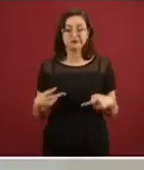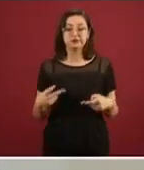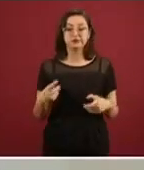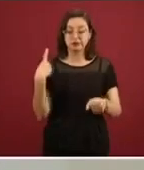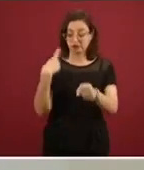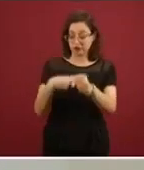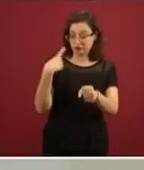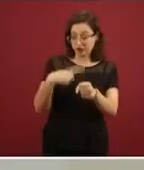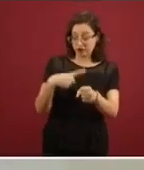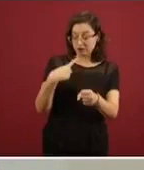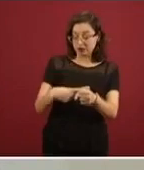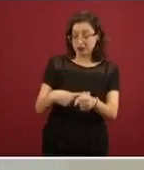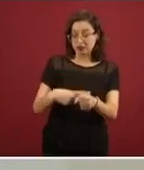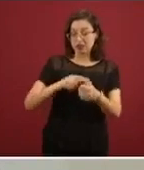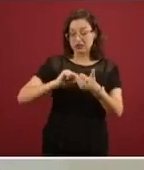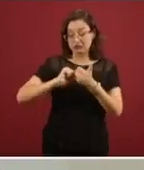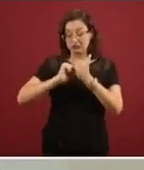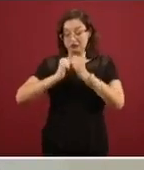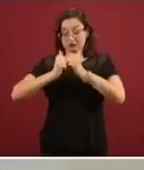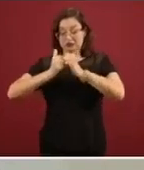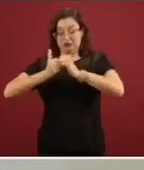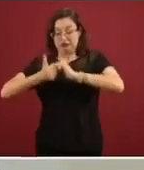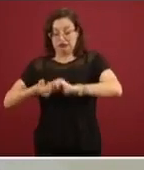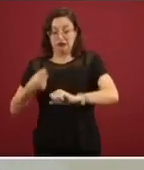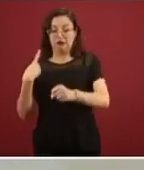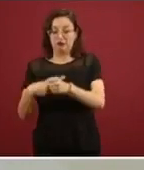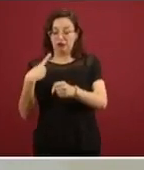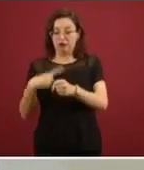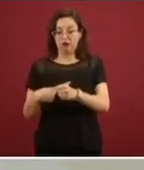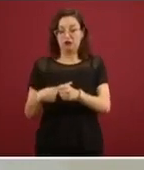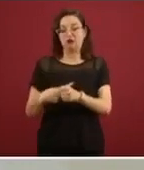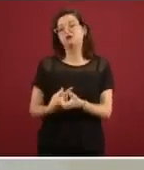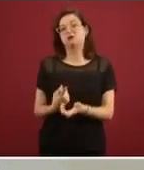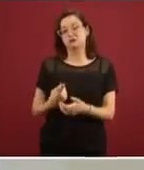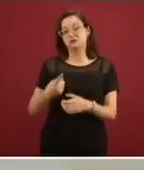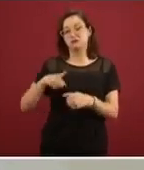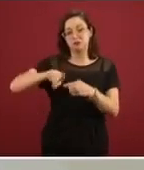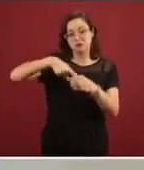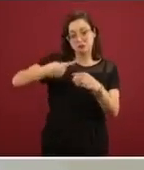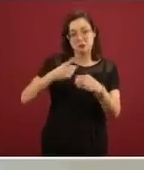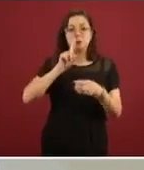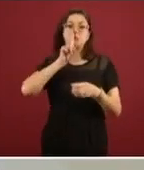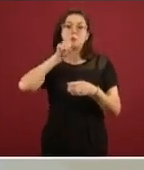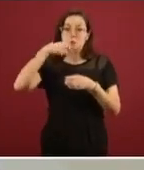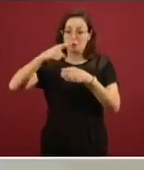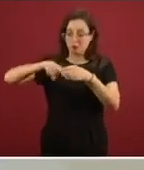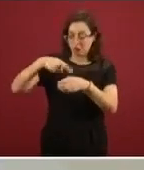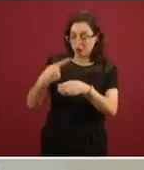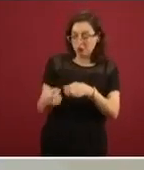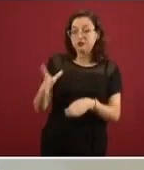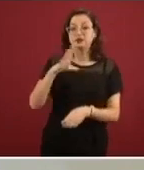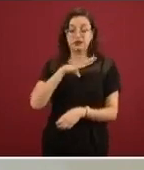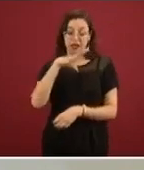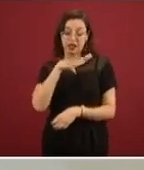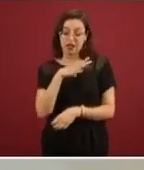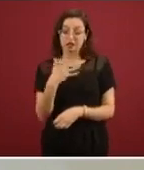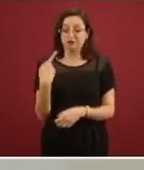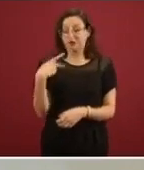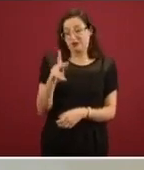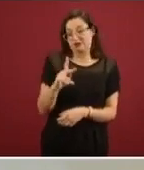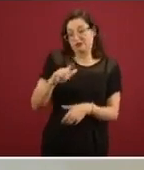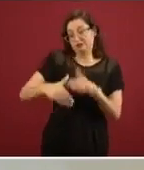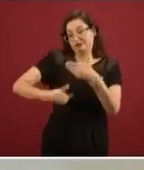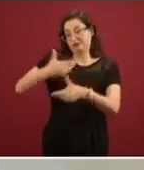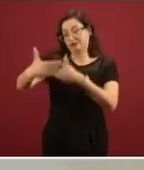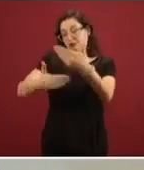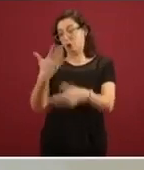convierten en pacientes, o sea, si desarrollan signos y síntomas, desde ese momento se toma la muestra. Lamentablemente la defunción pues es el